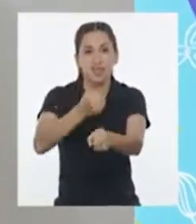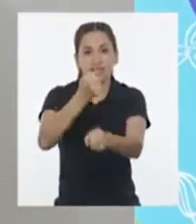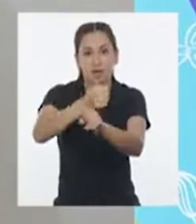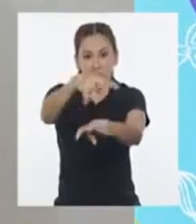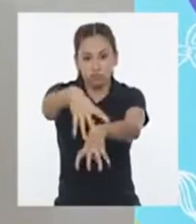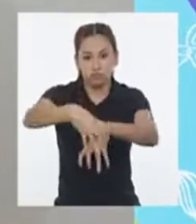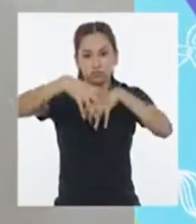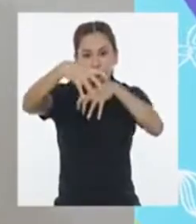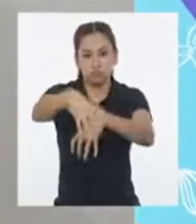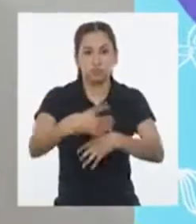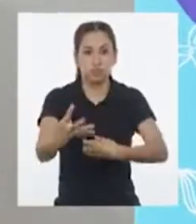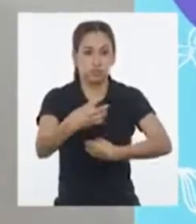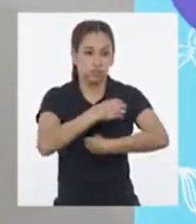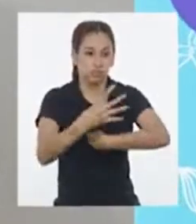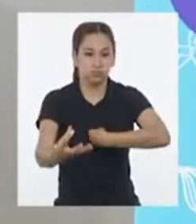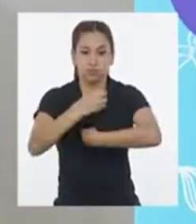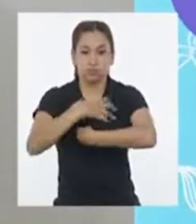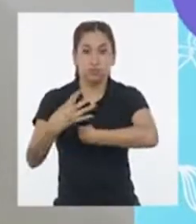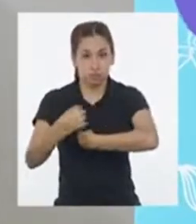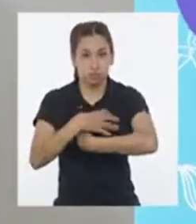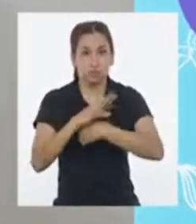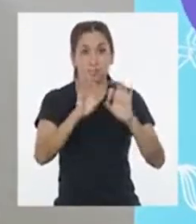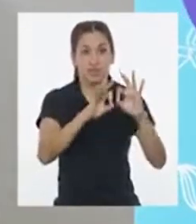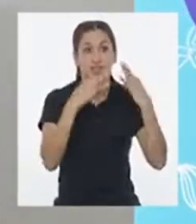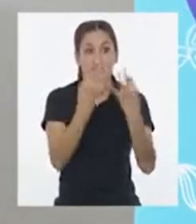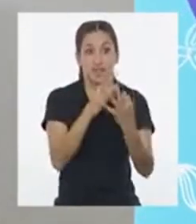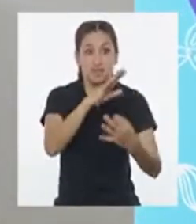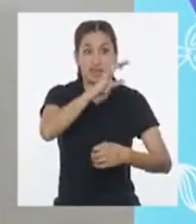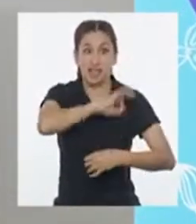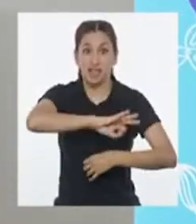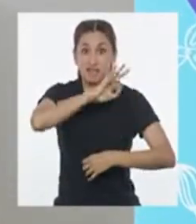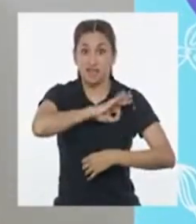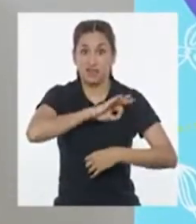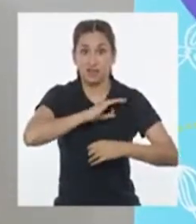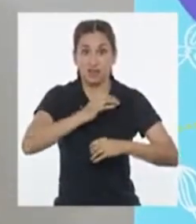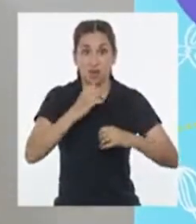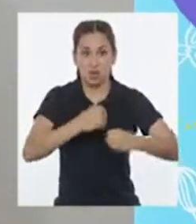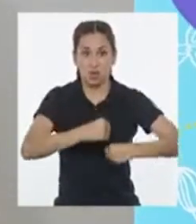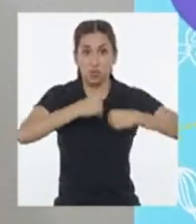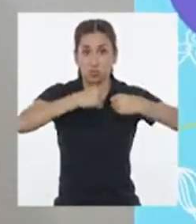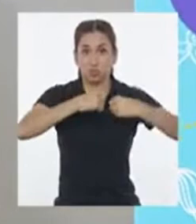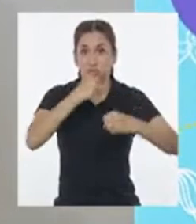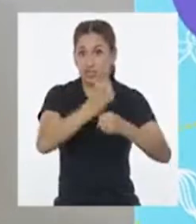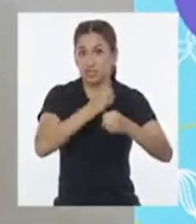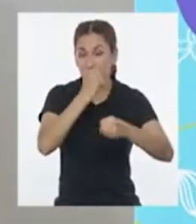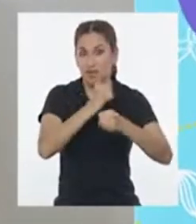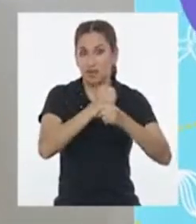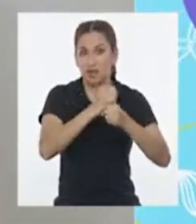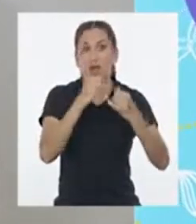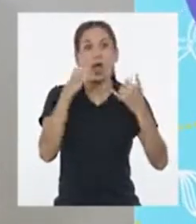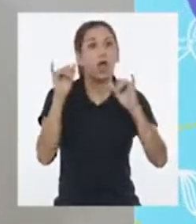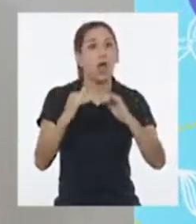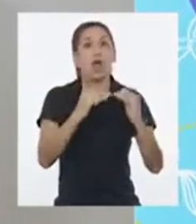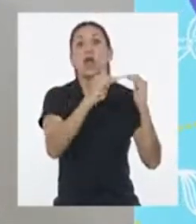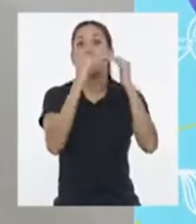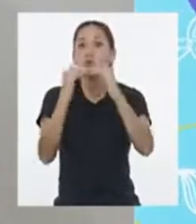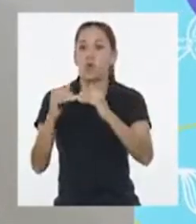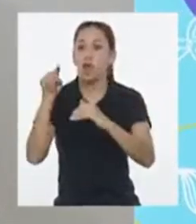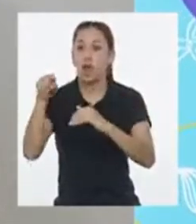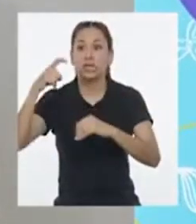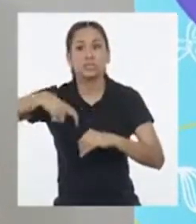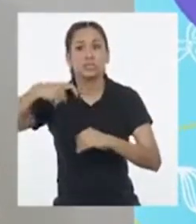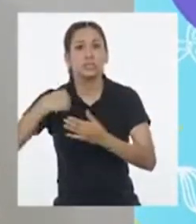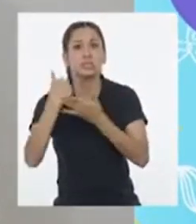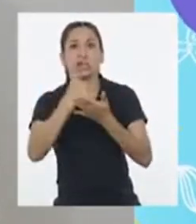agrícolas, en la siembra y la cosecha. Las familias beneficiarias de la fuerza de trabajo hacían lo mismo cuando